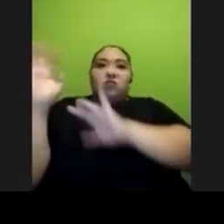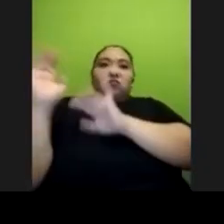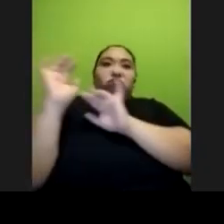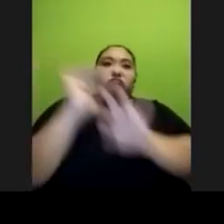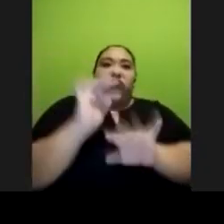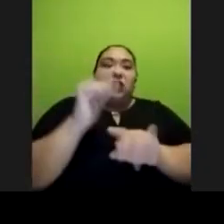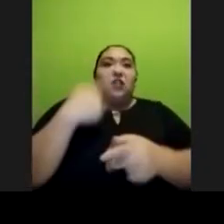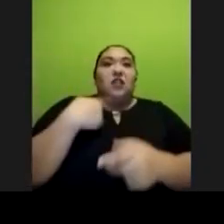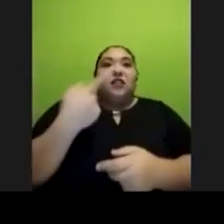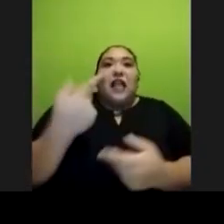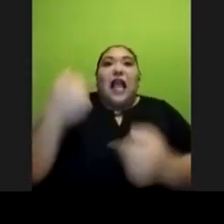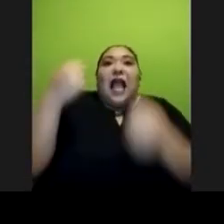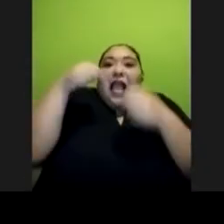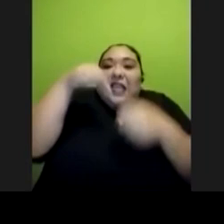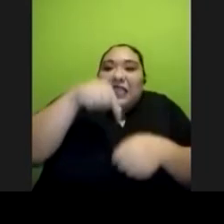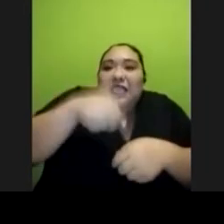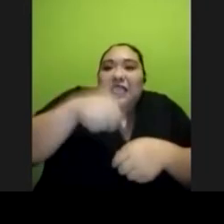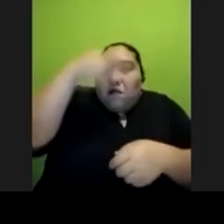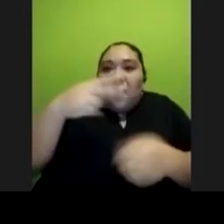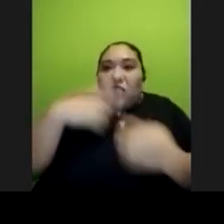nuevamente. Entonces, hay